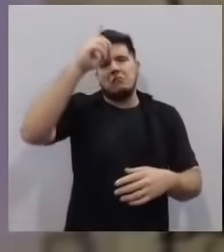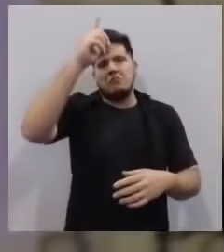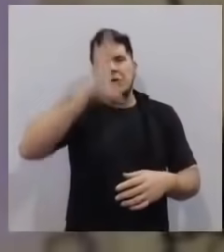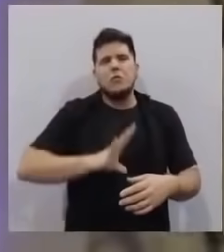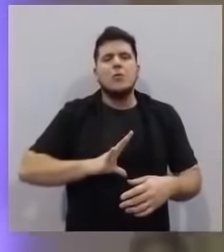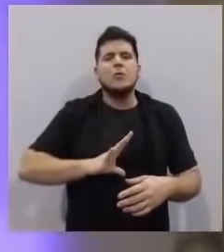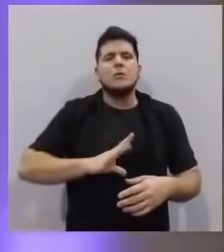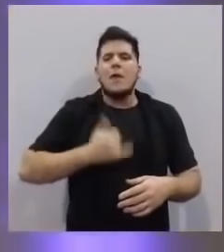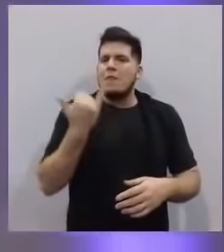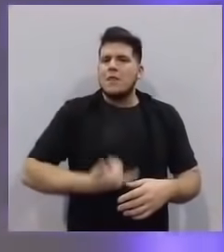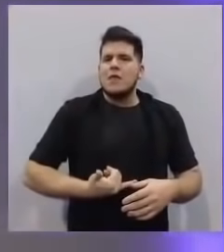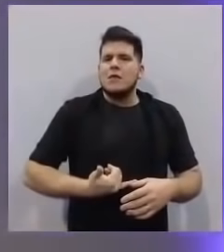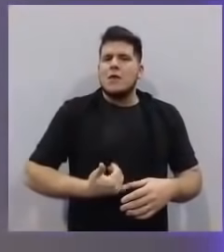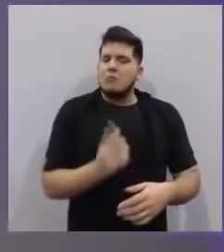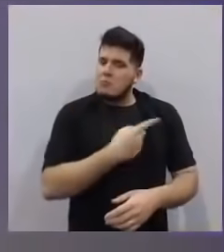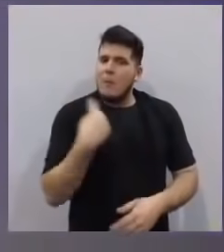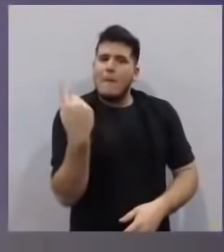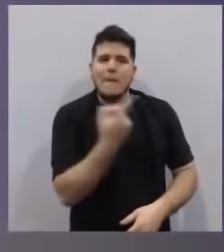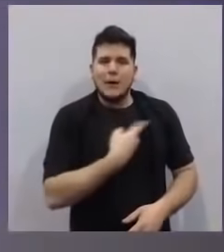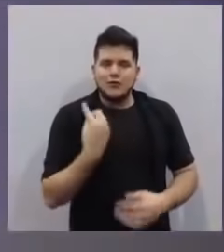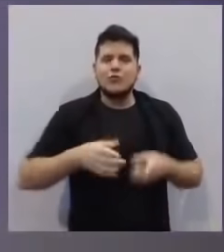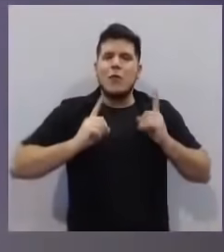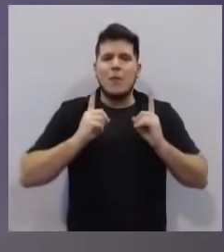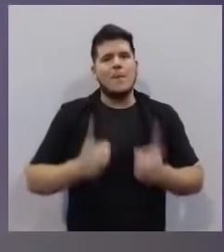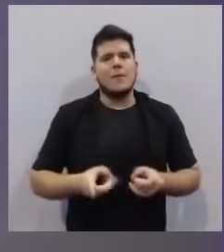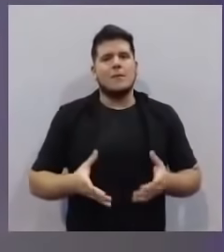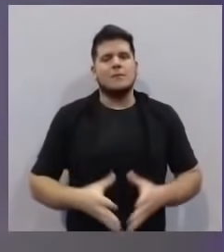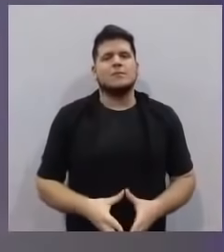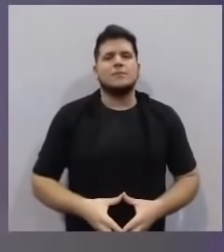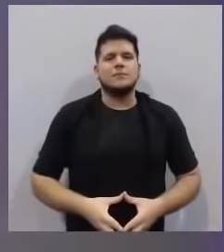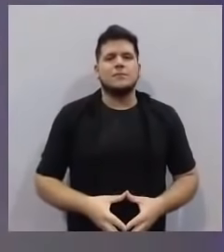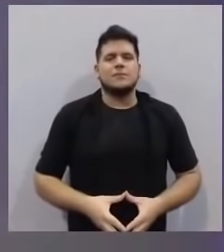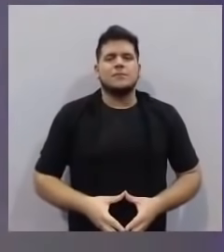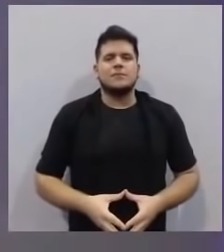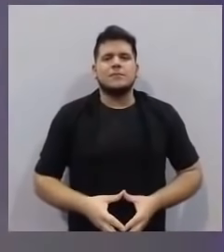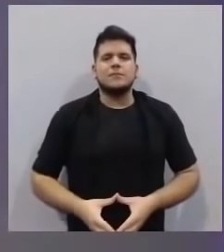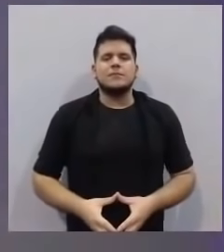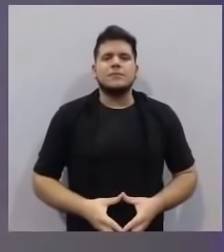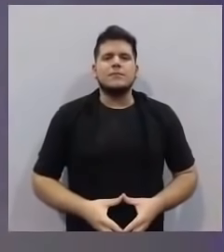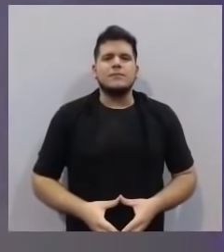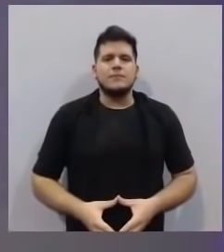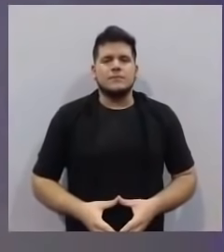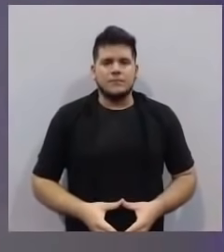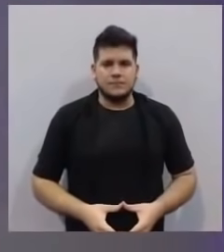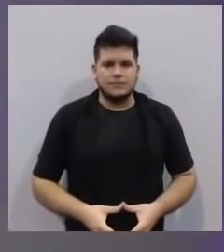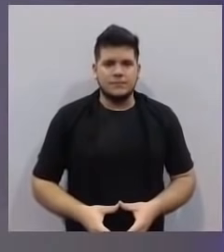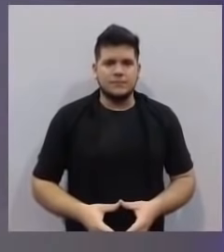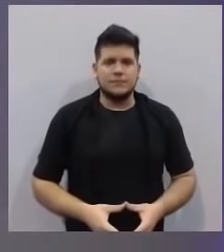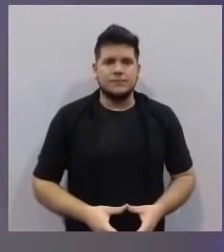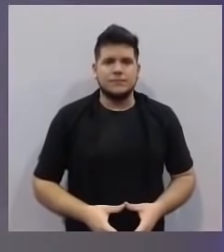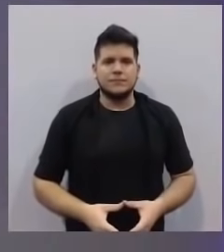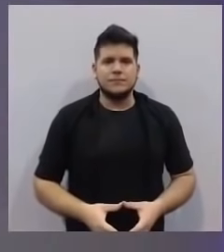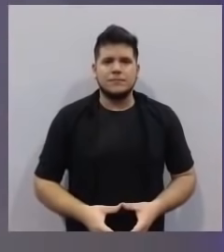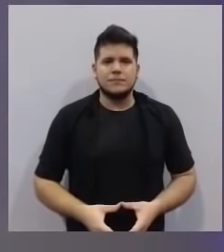todo lo que el cielo suelta son para ti esta duda que tuvo